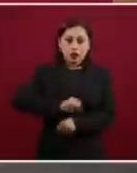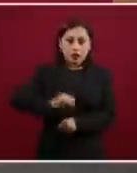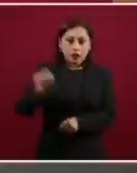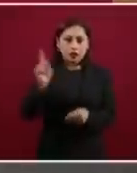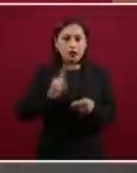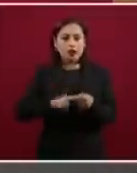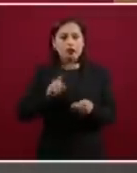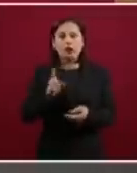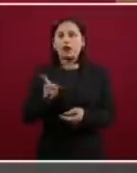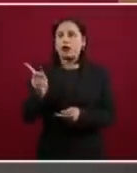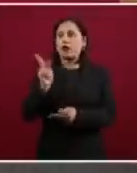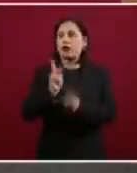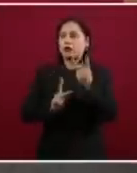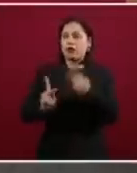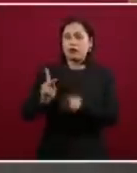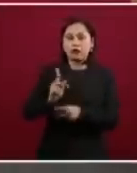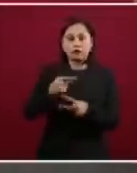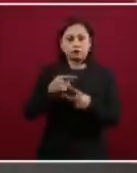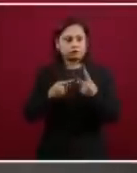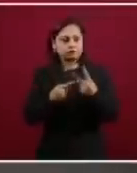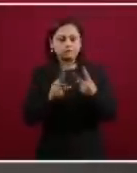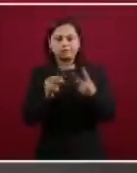eso